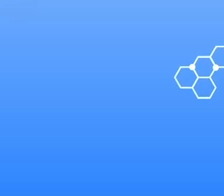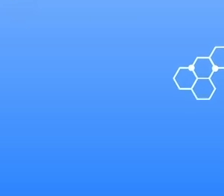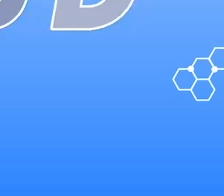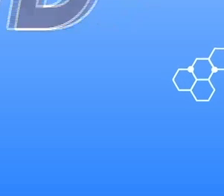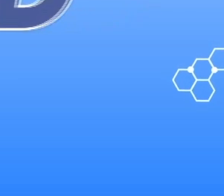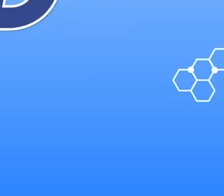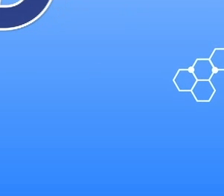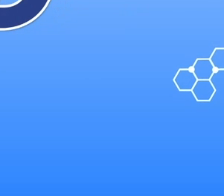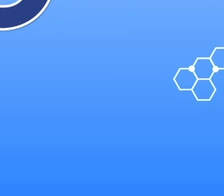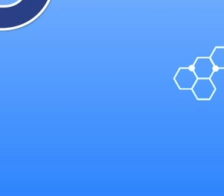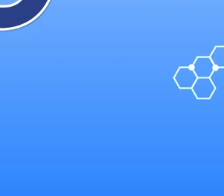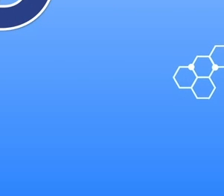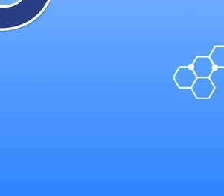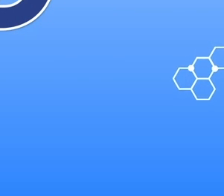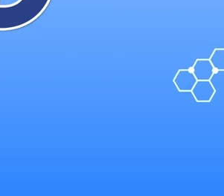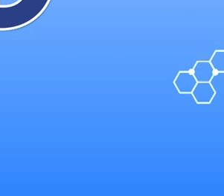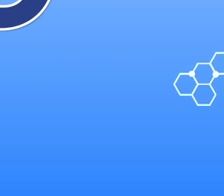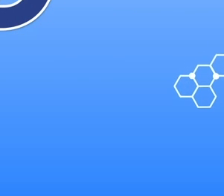e